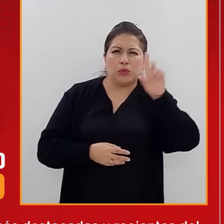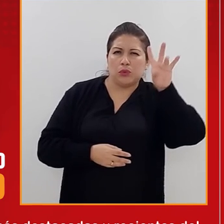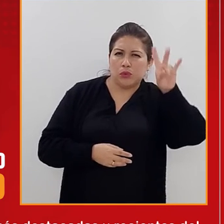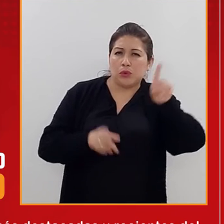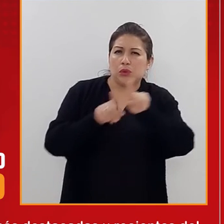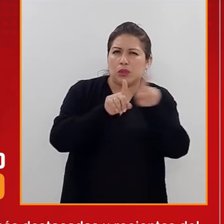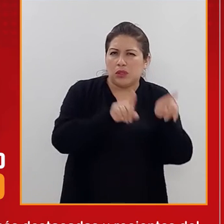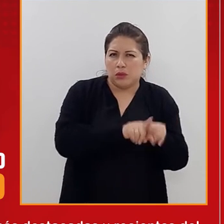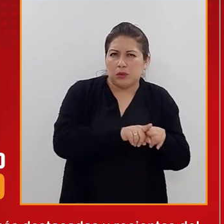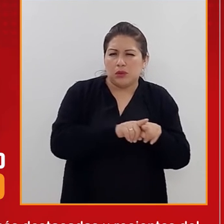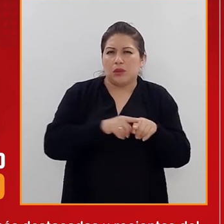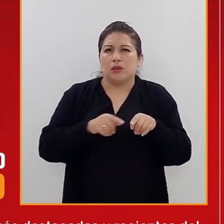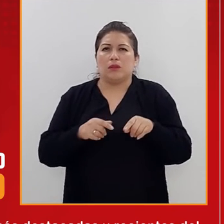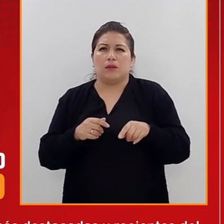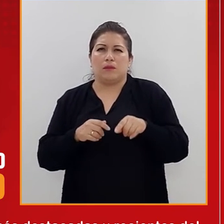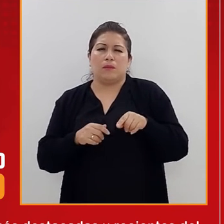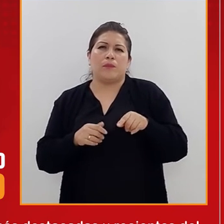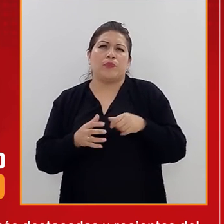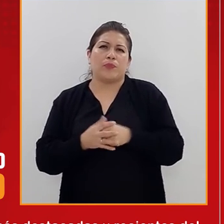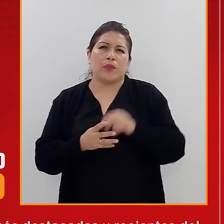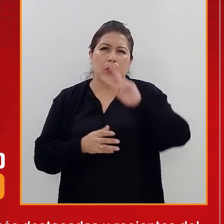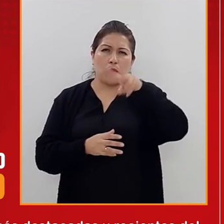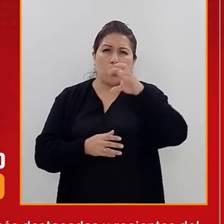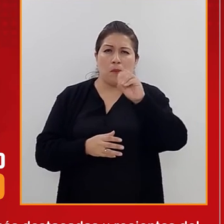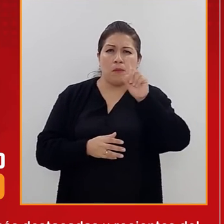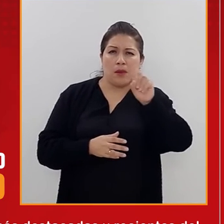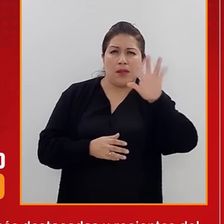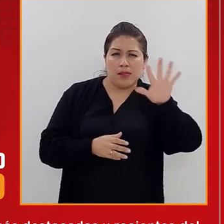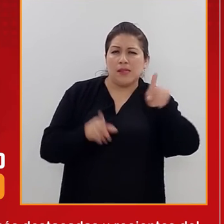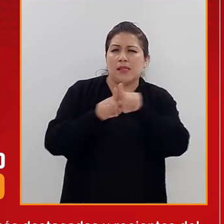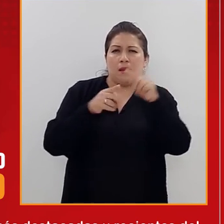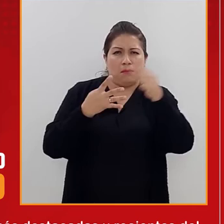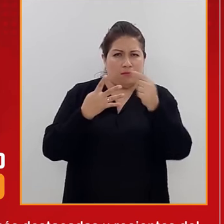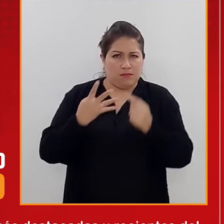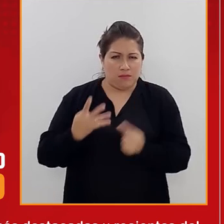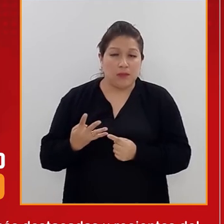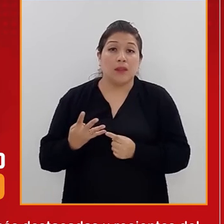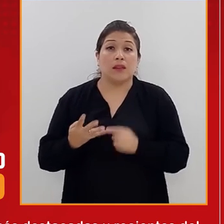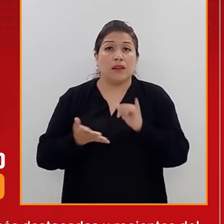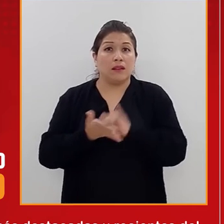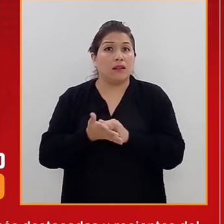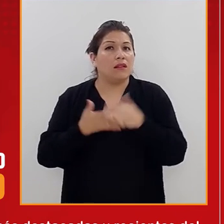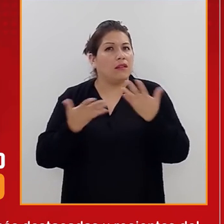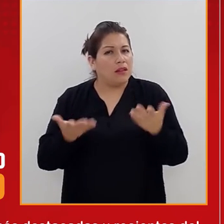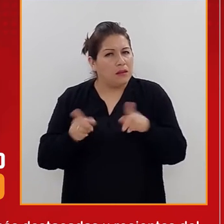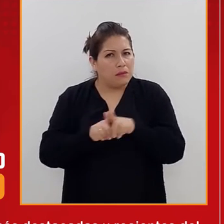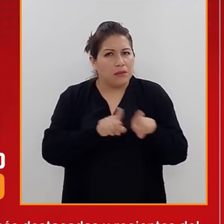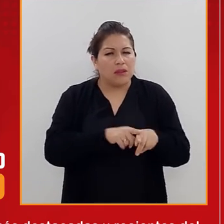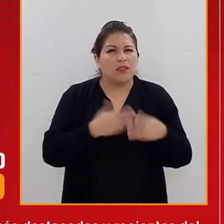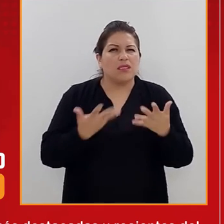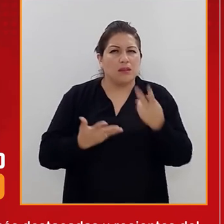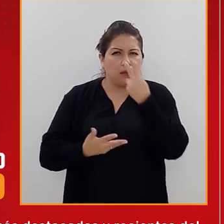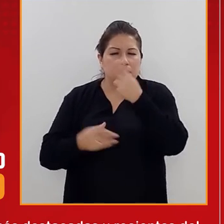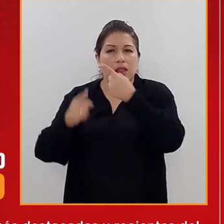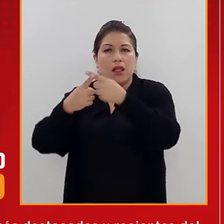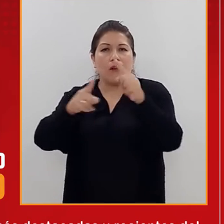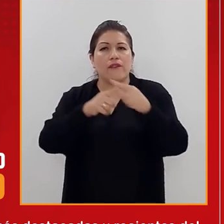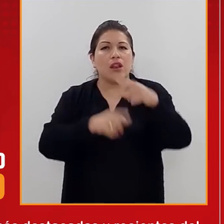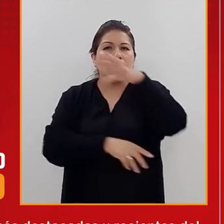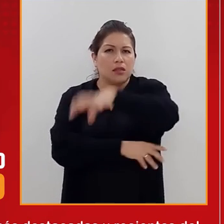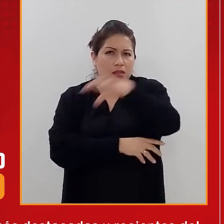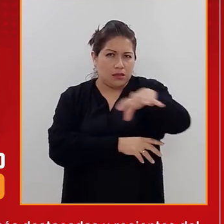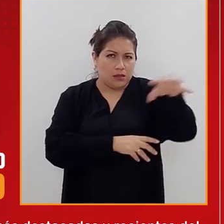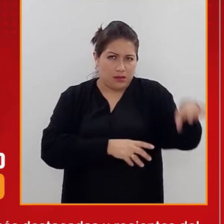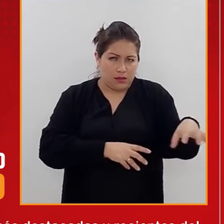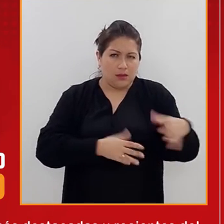2017, y Carlos, Chávez y Palacios, 2015. Además, se mantiene en el imaginario social